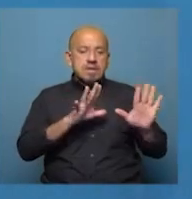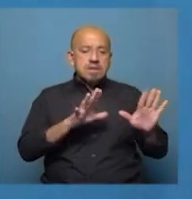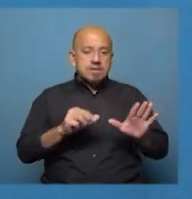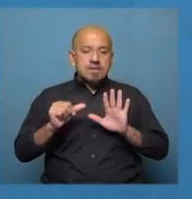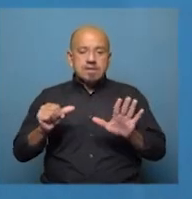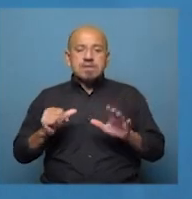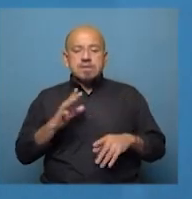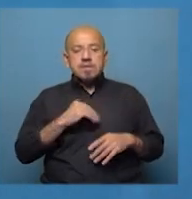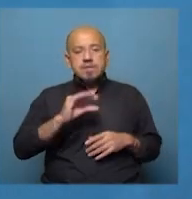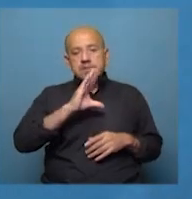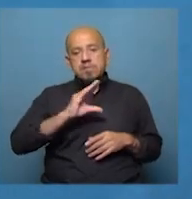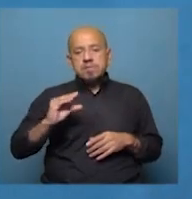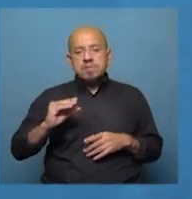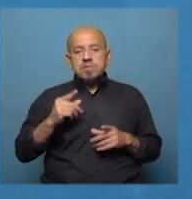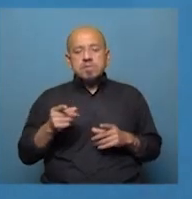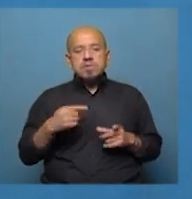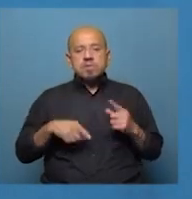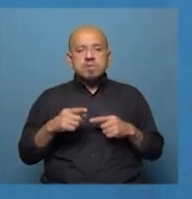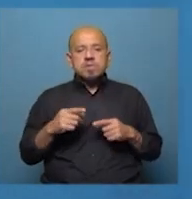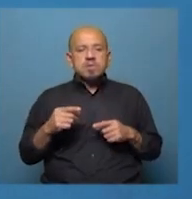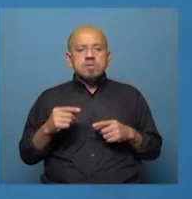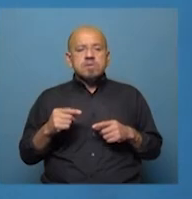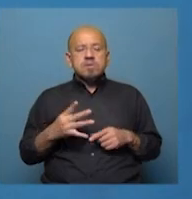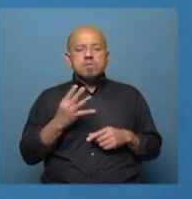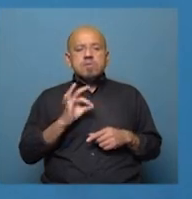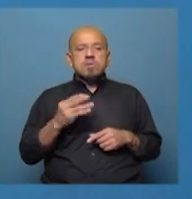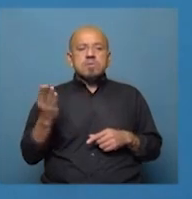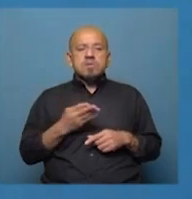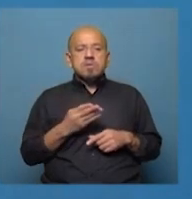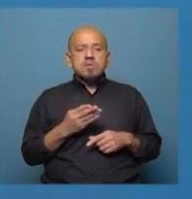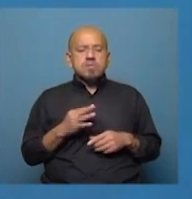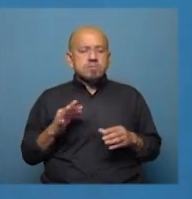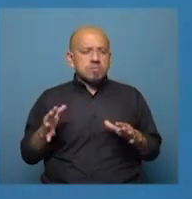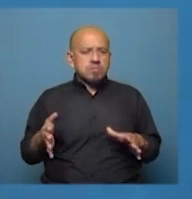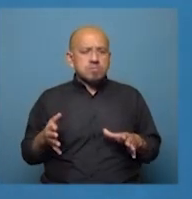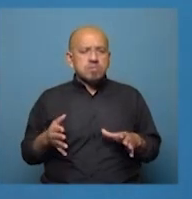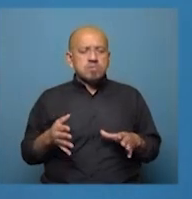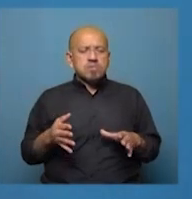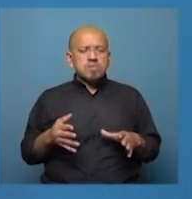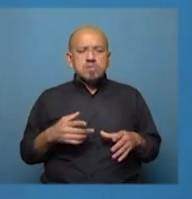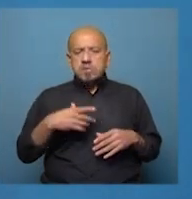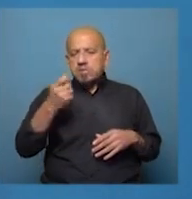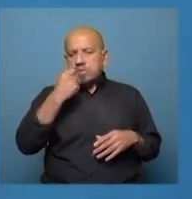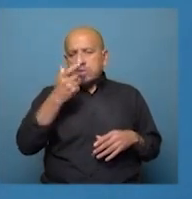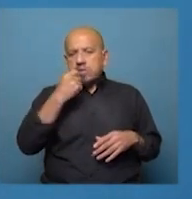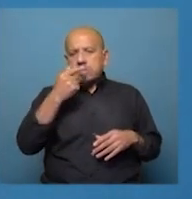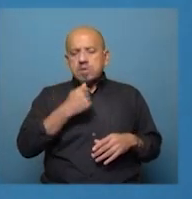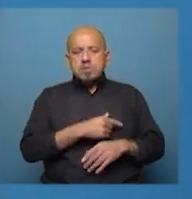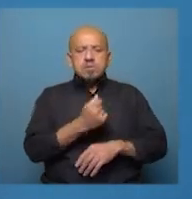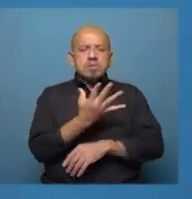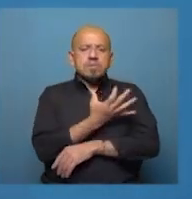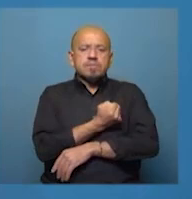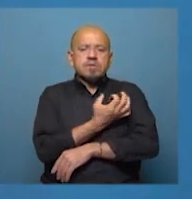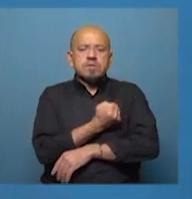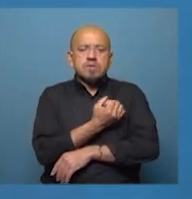una disminución en su compra cercana en algunos casos al 40% estamos hablando de medicamentos para la presión estamos hablando de